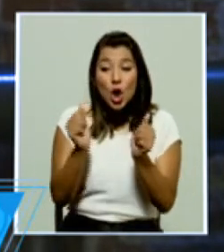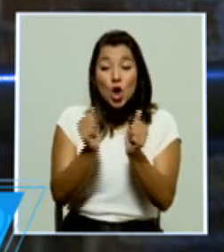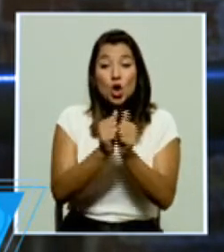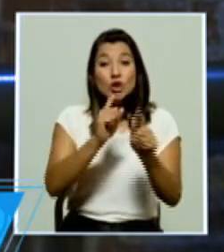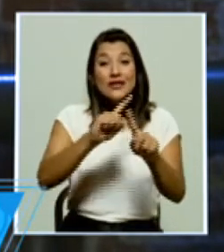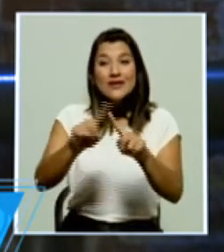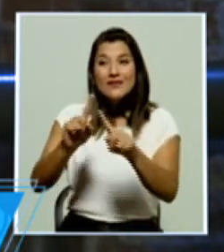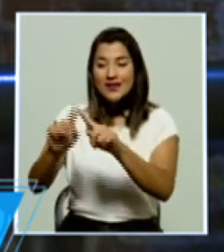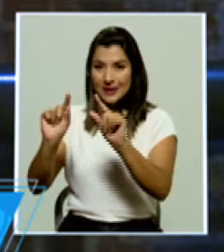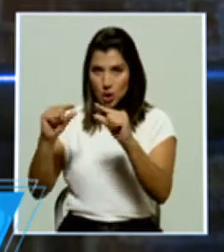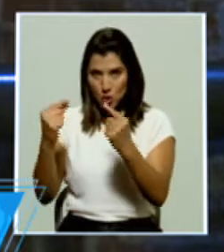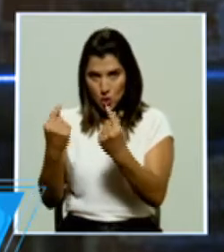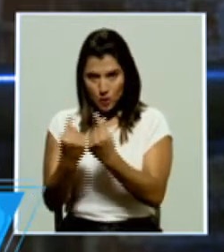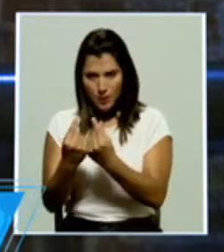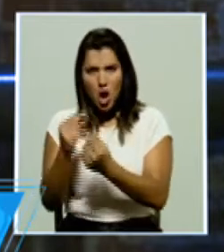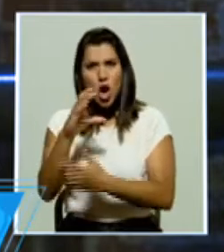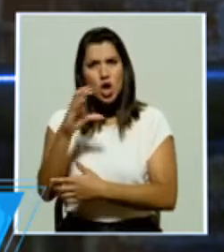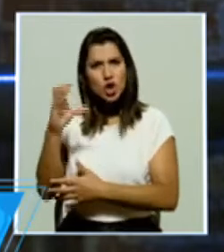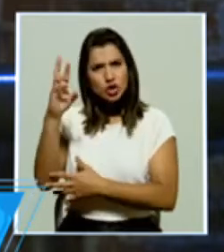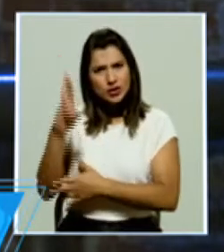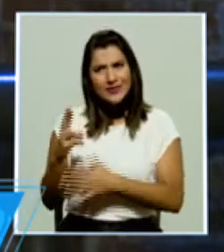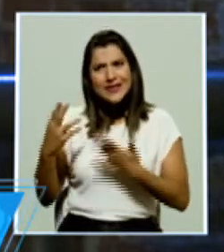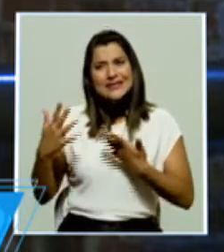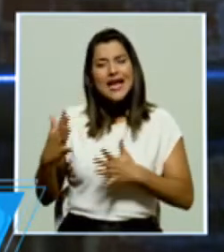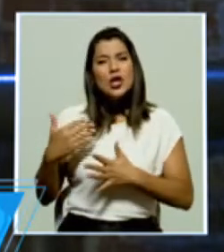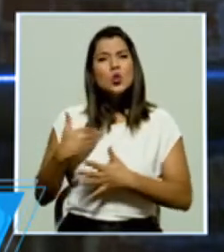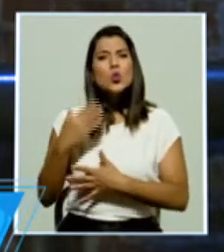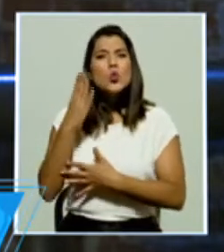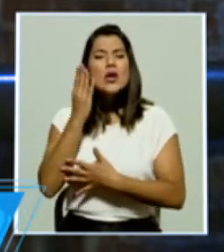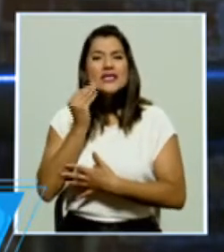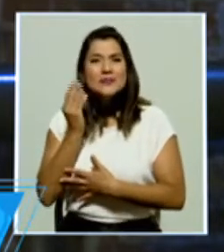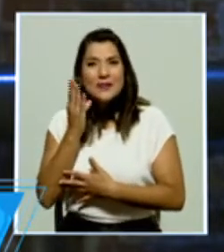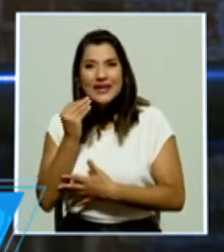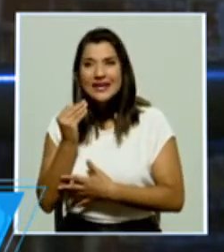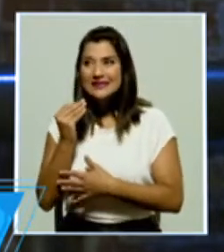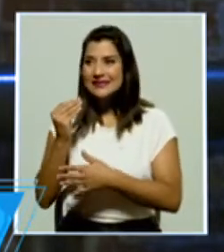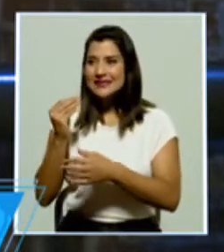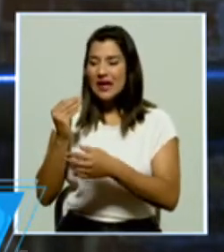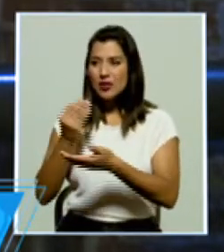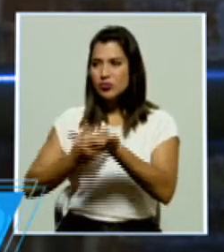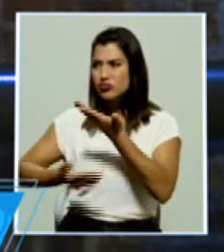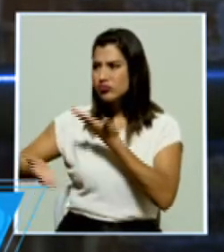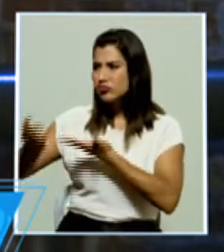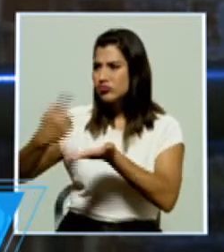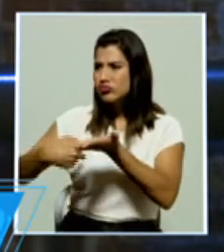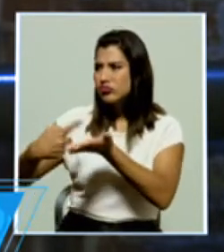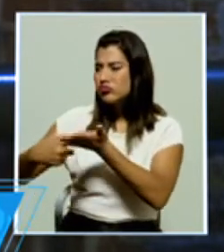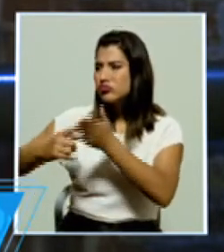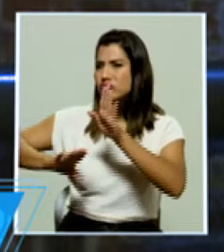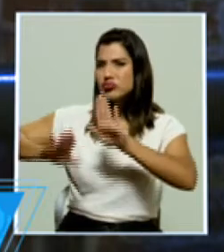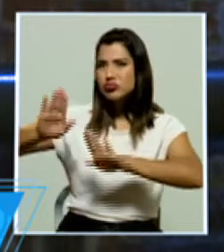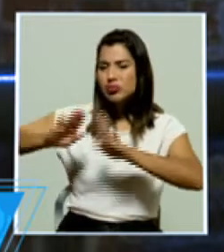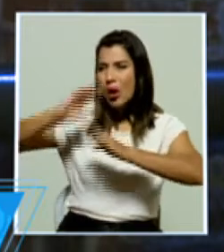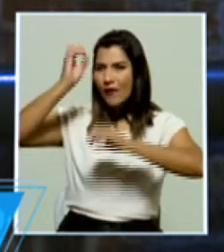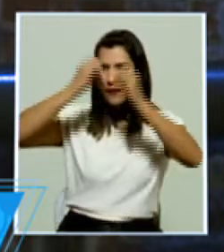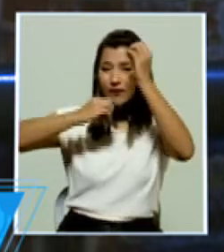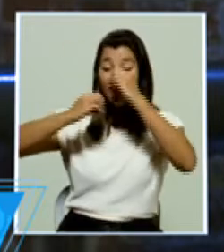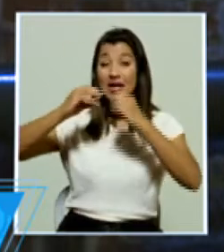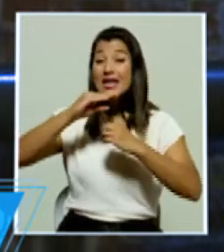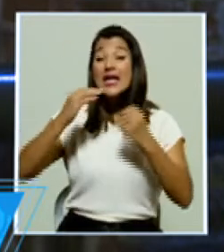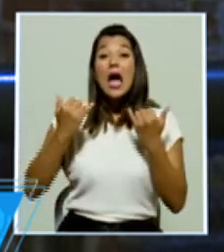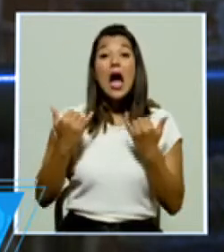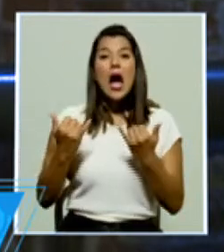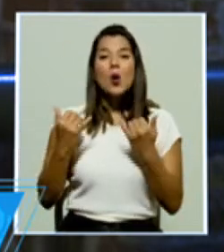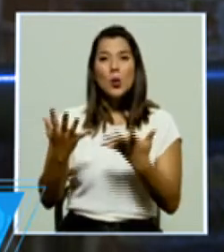una experiencia participativa, deliberativa, de creación de consensos, que ahora además busca complementarse con